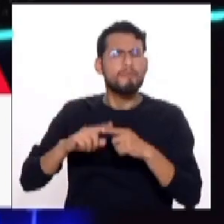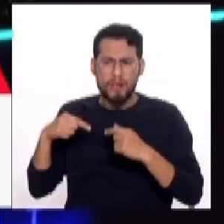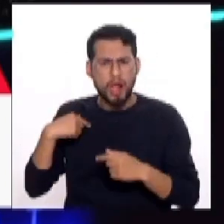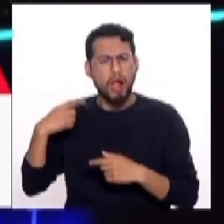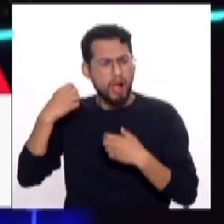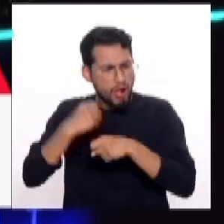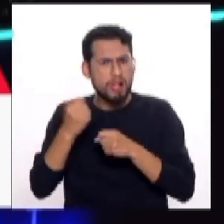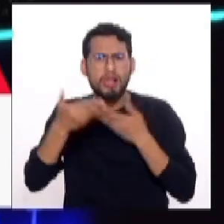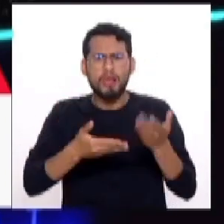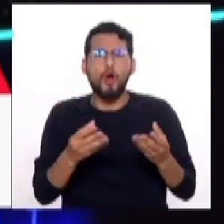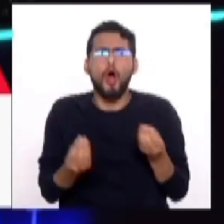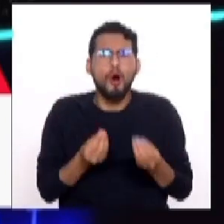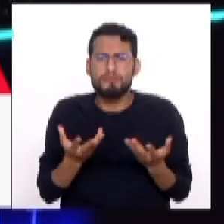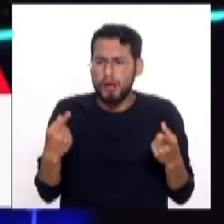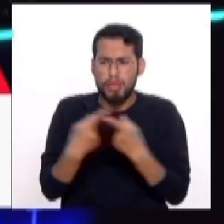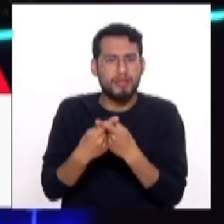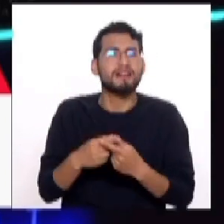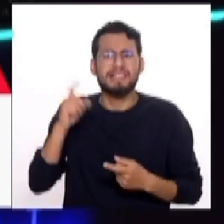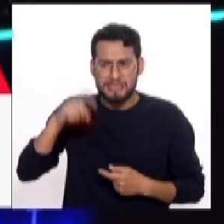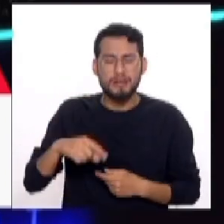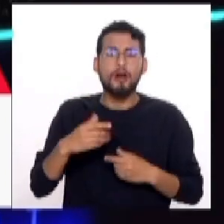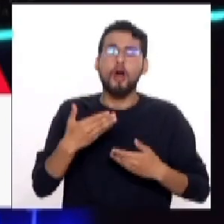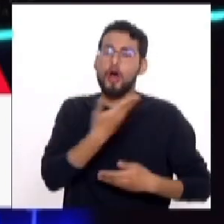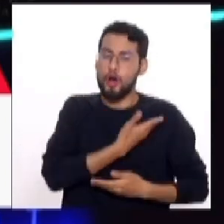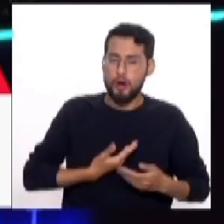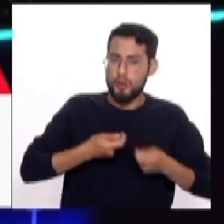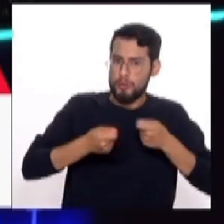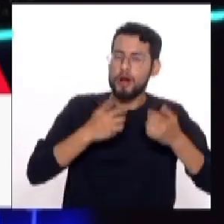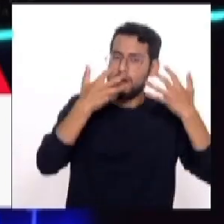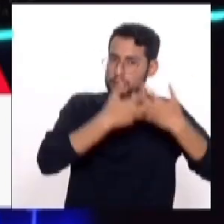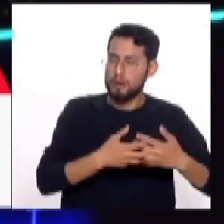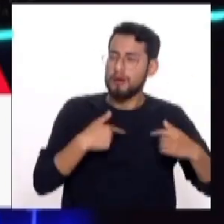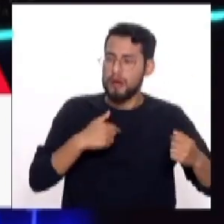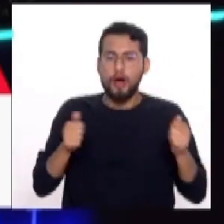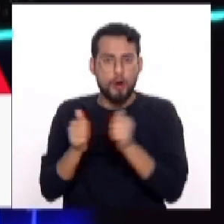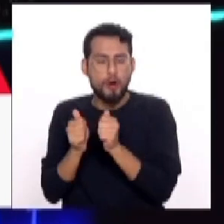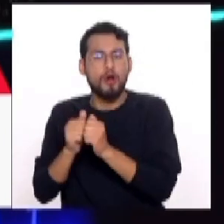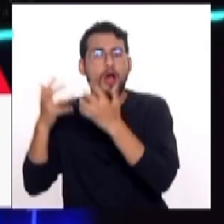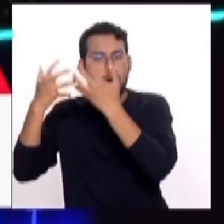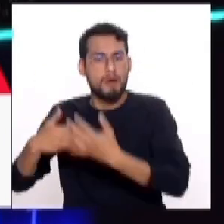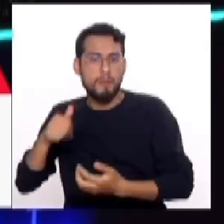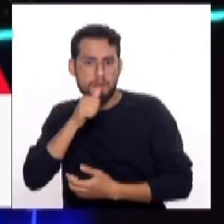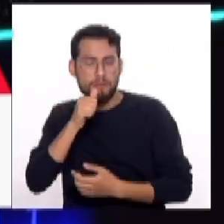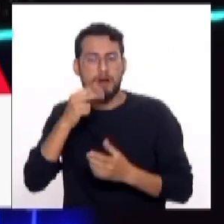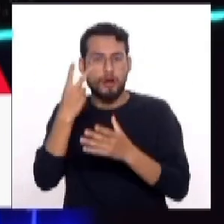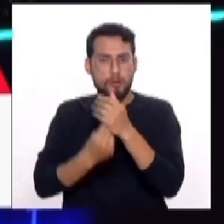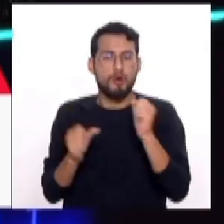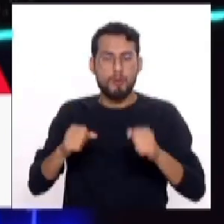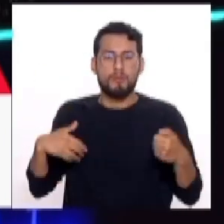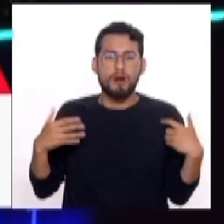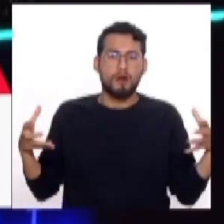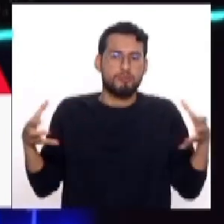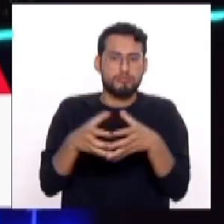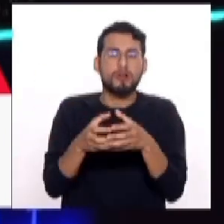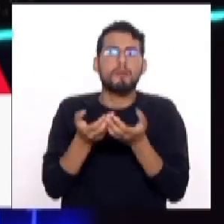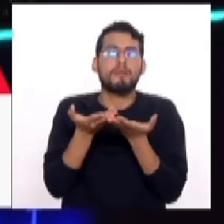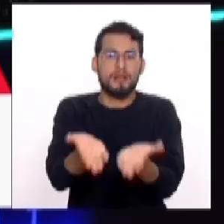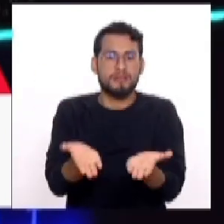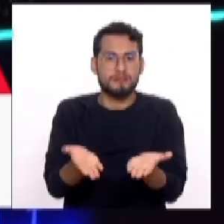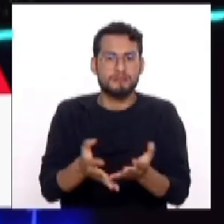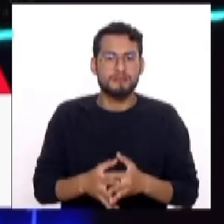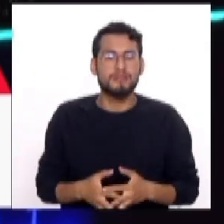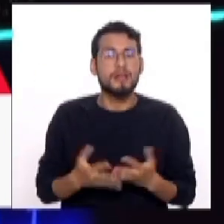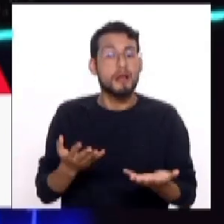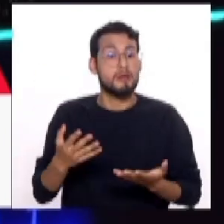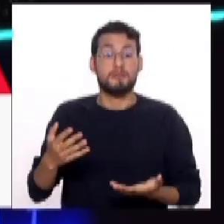de empleos se necesita un sector público que pueda acompañar al sector privado para que brinde lo que puede brindar